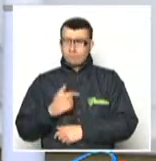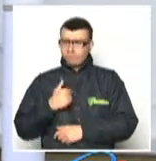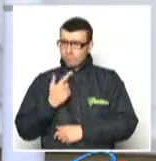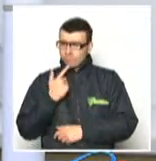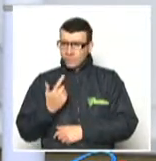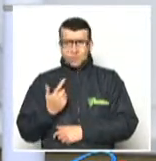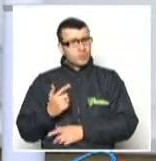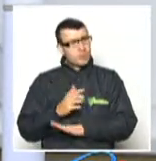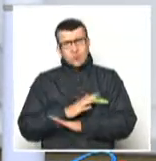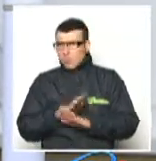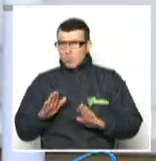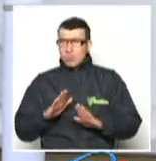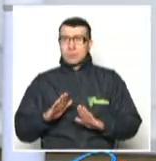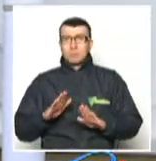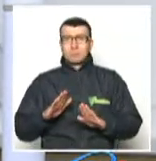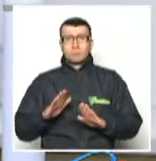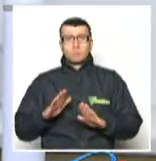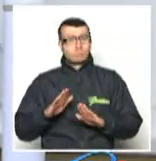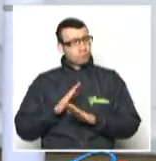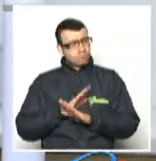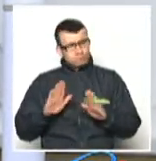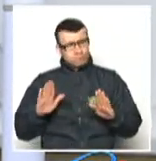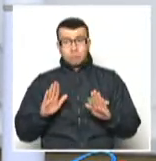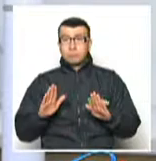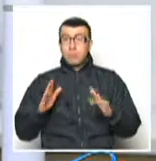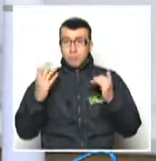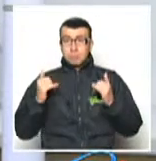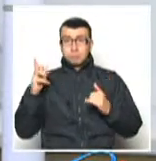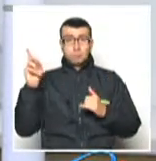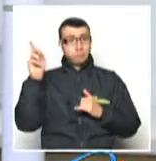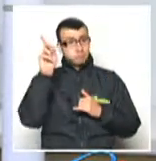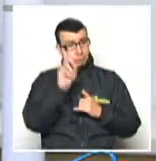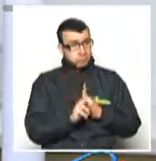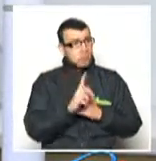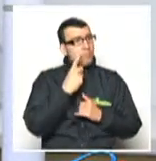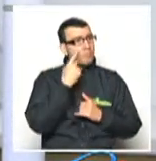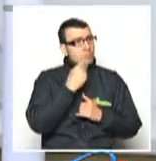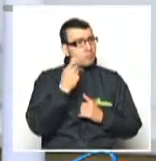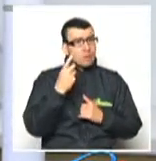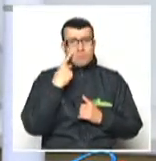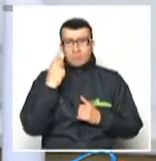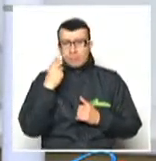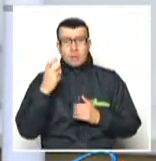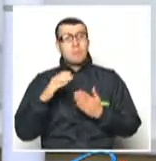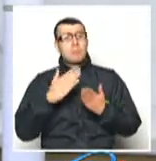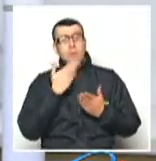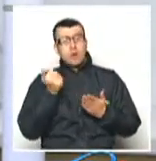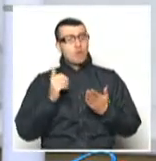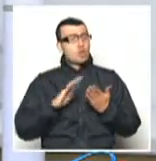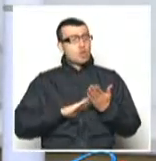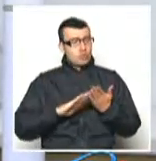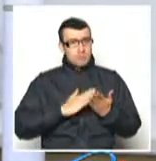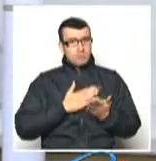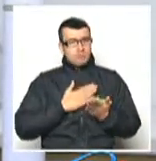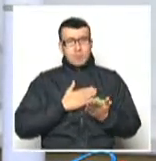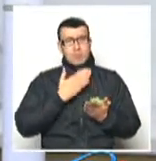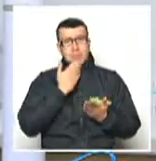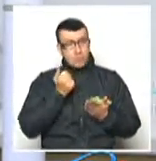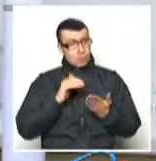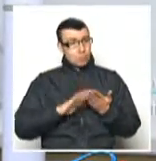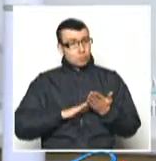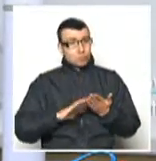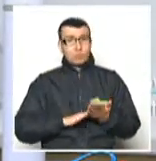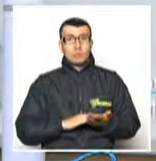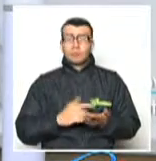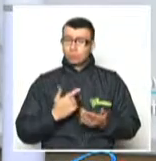le puedo más. Ahora, por verdad, tengo que buscar la mejor solución para mí, porque quiero de